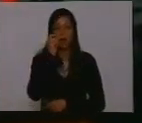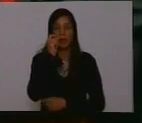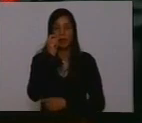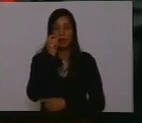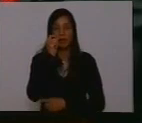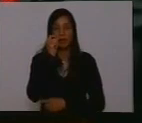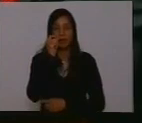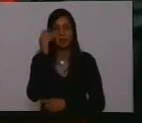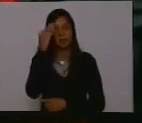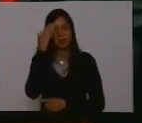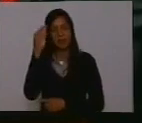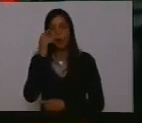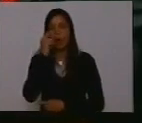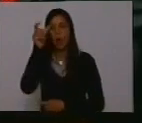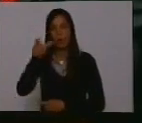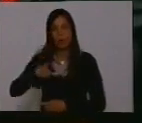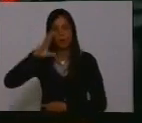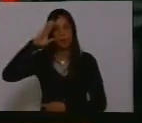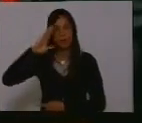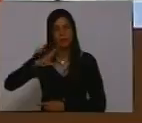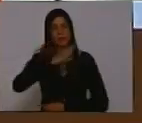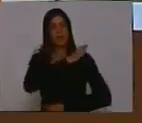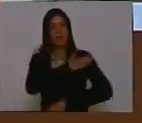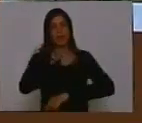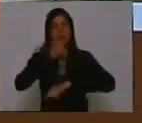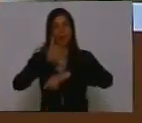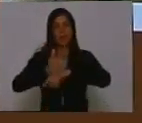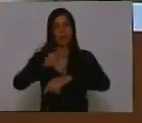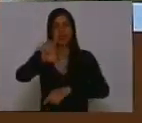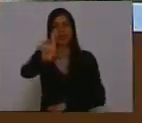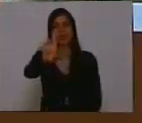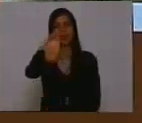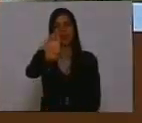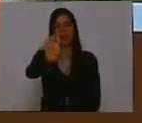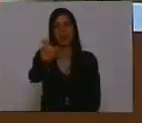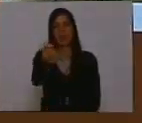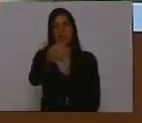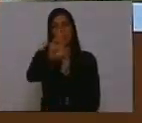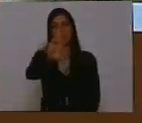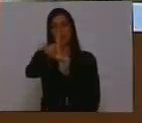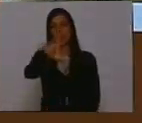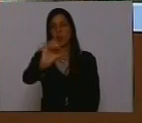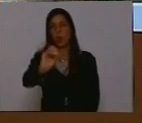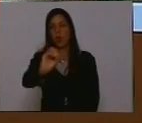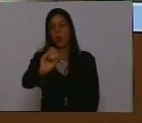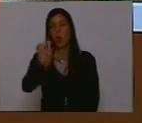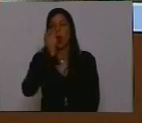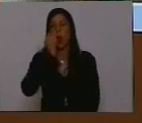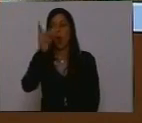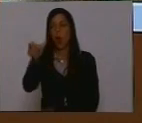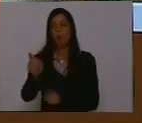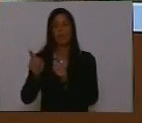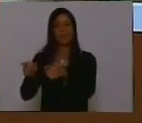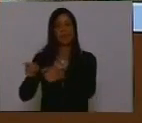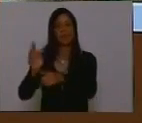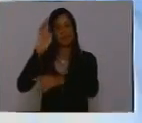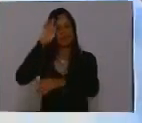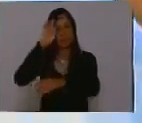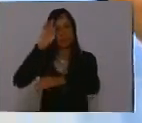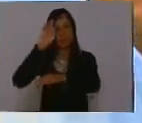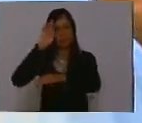nos están acompañando el general Régulo Argote, que es el presidente, el director general de la Policía de